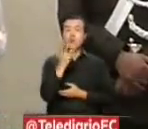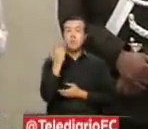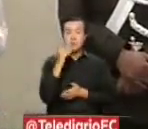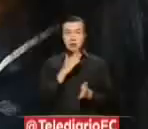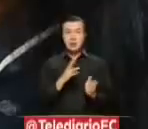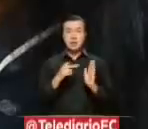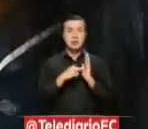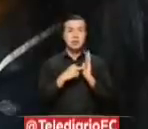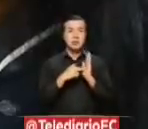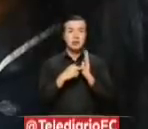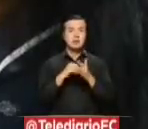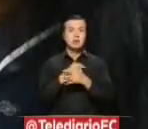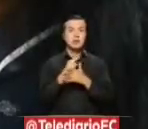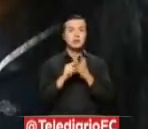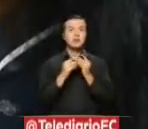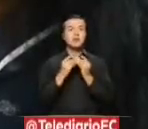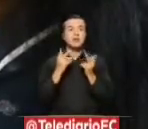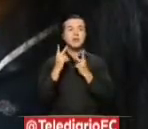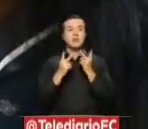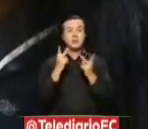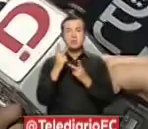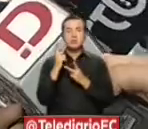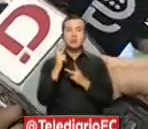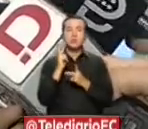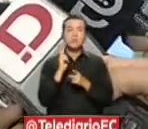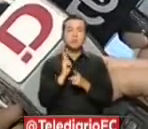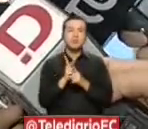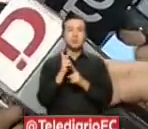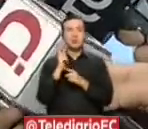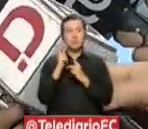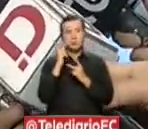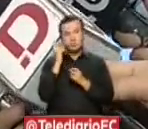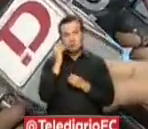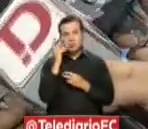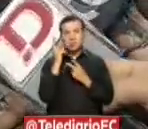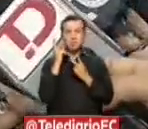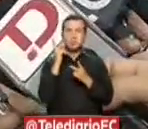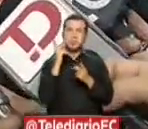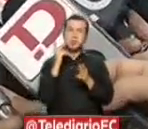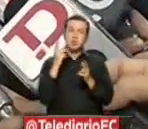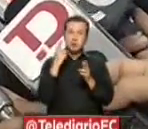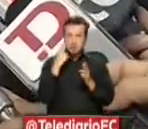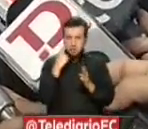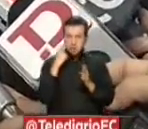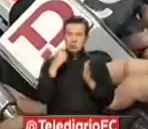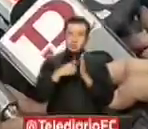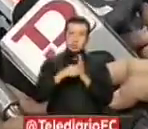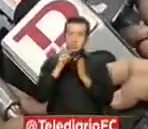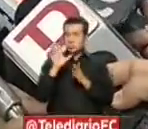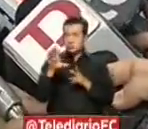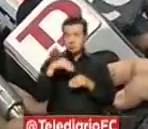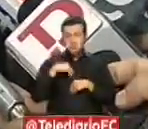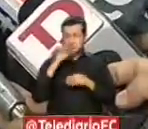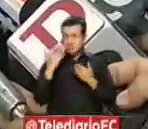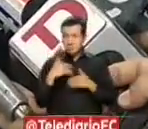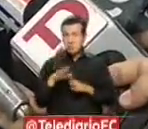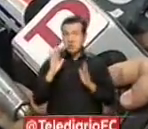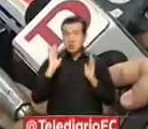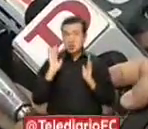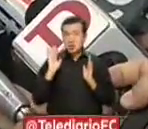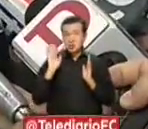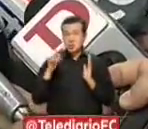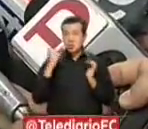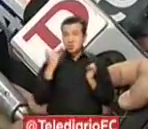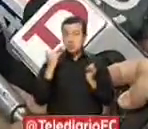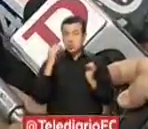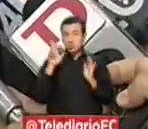los requisitos para lo que llamó una visita humanitaria. Fuimos, presentamos nuestra cédula, se le pidió hablar con ella y ella aceptó. Obviamente, a